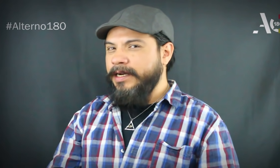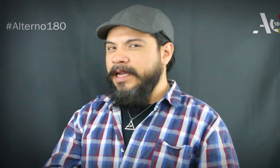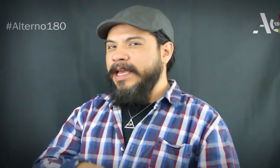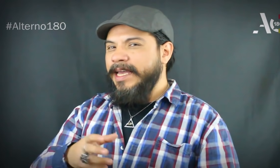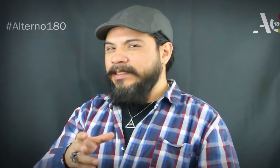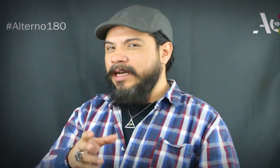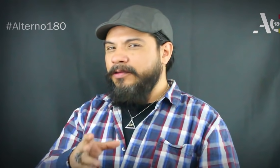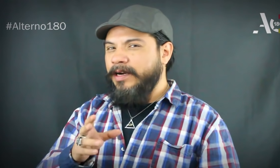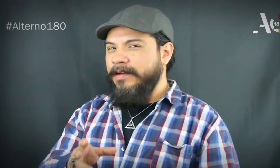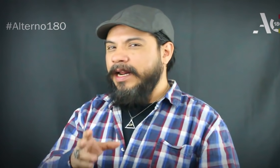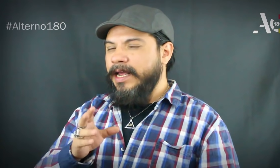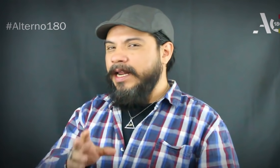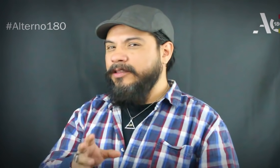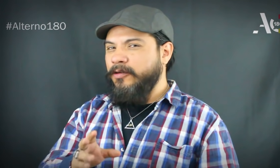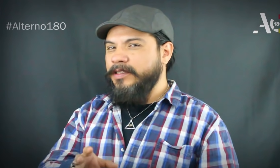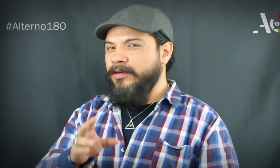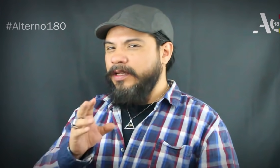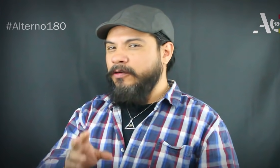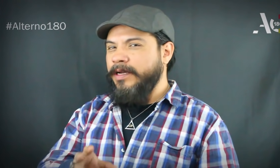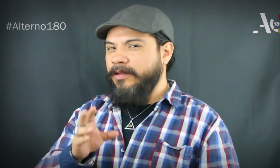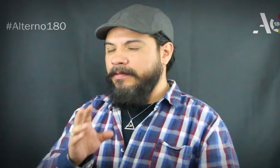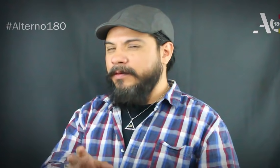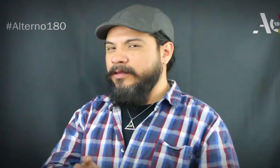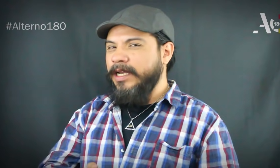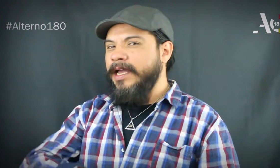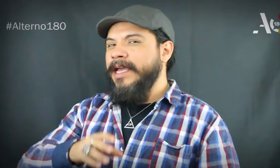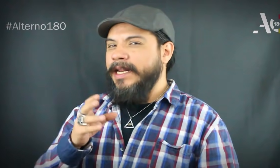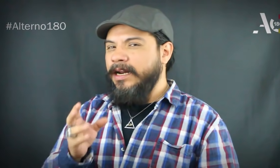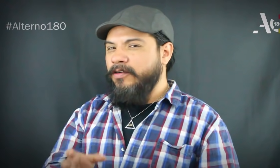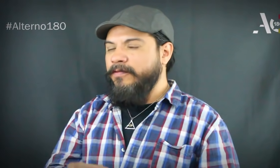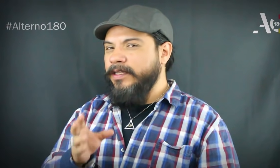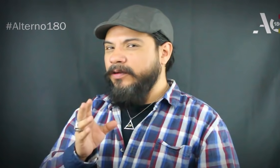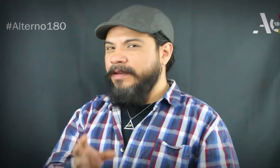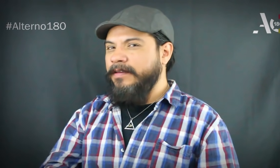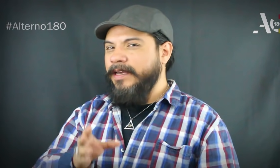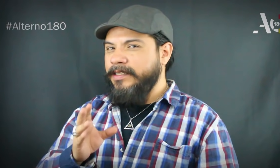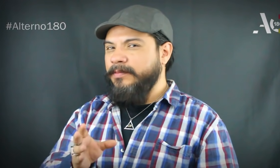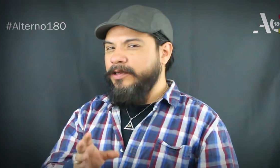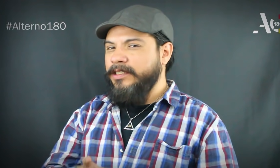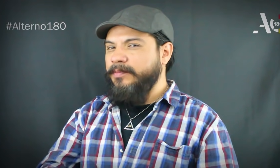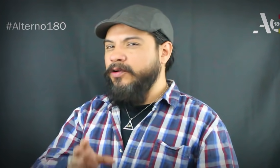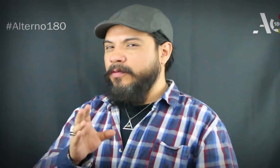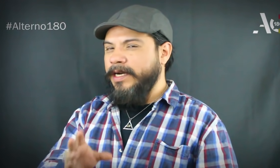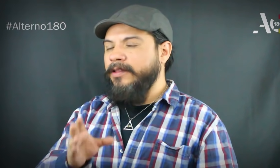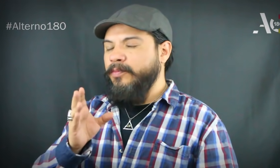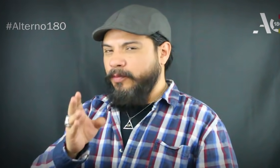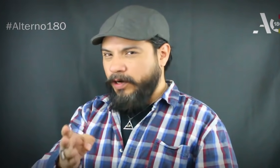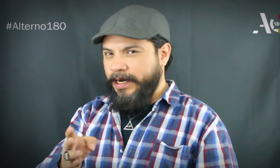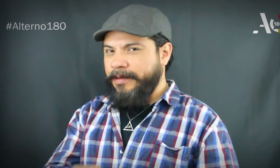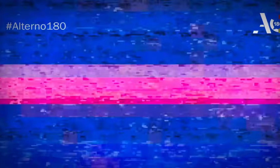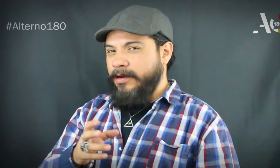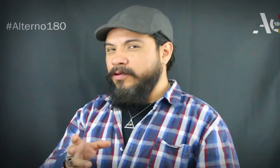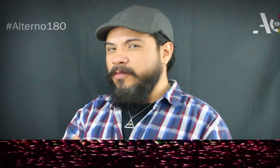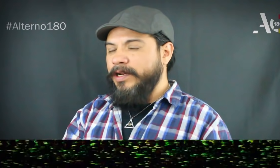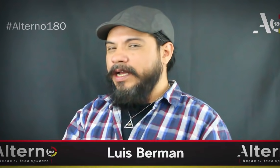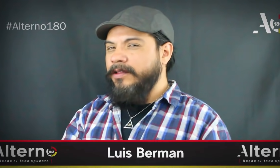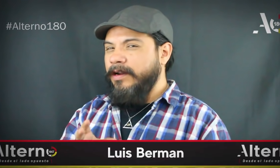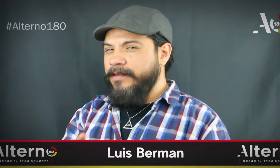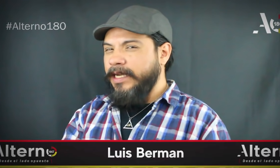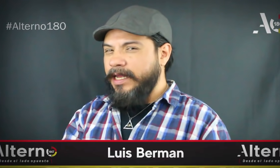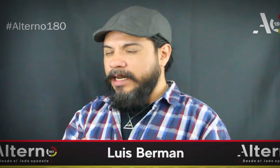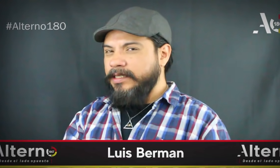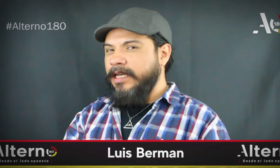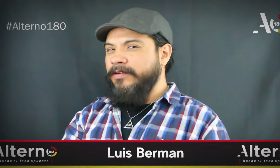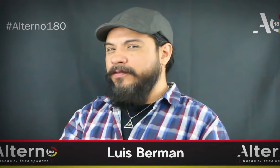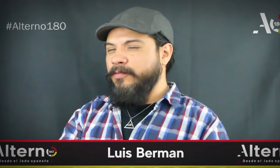de Tehuacán, este audio revelaría la intromisión del gobierno de Barbosa en el conflicto que vive ese municipio gobernado por Morena. En un comunicado,